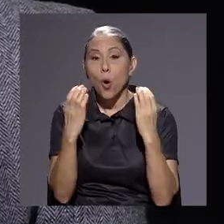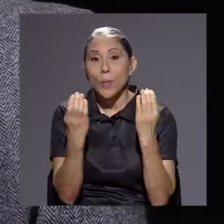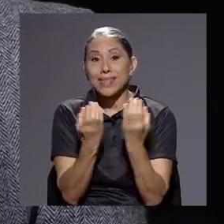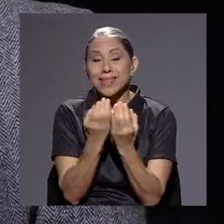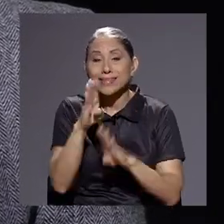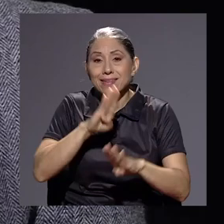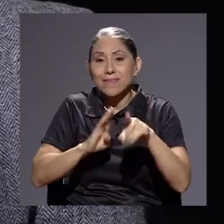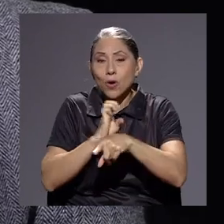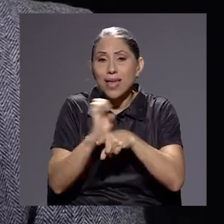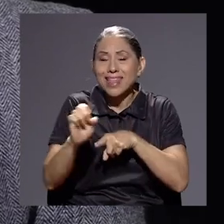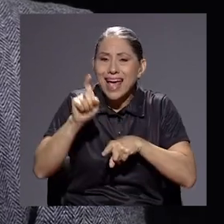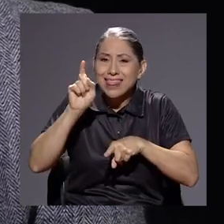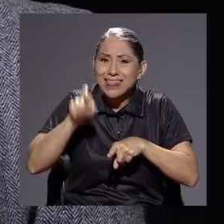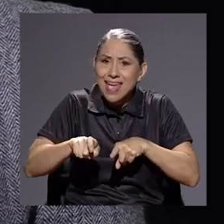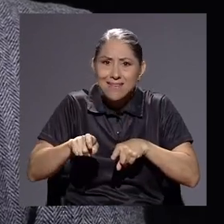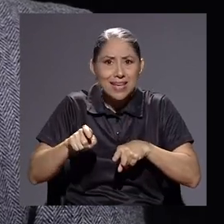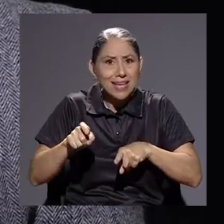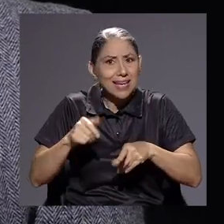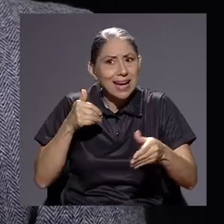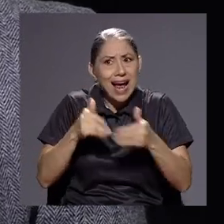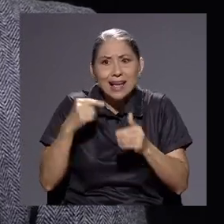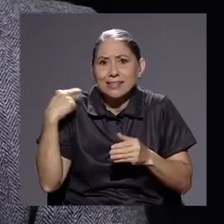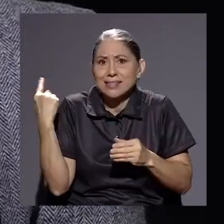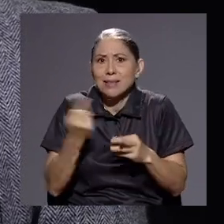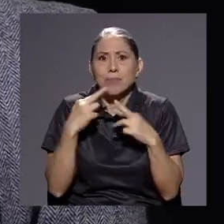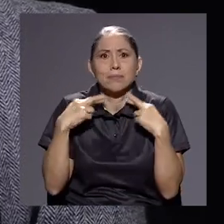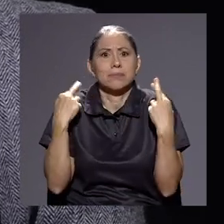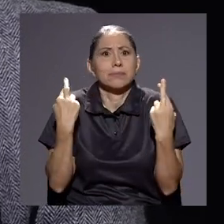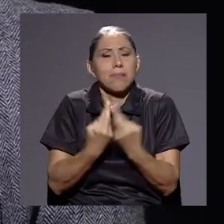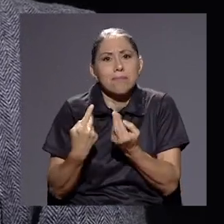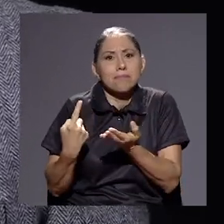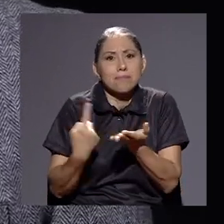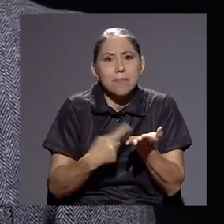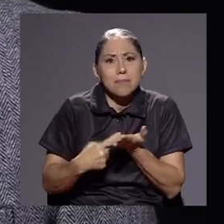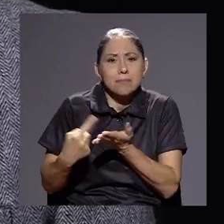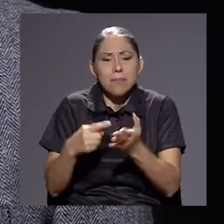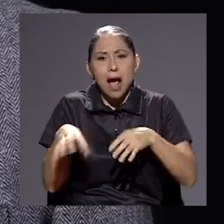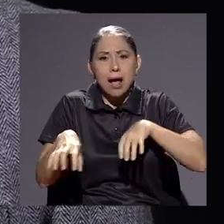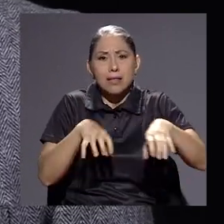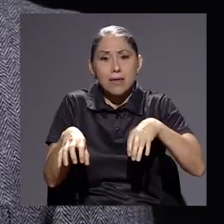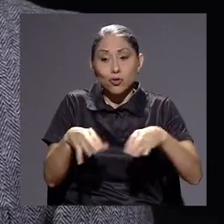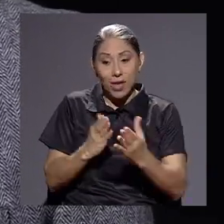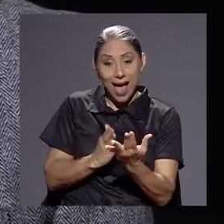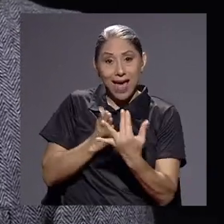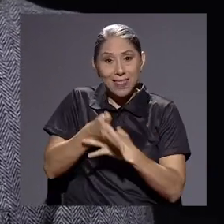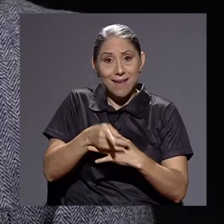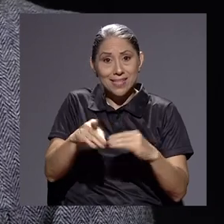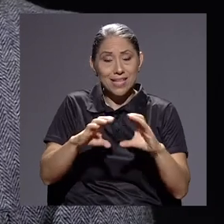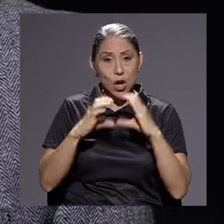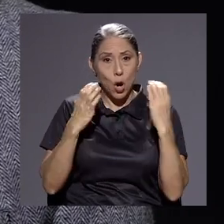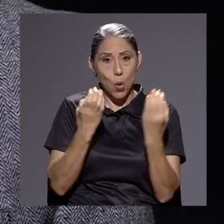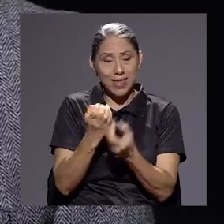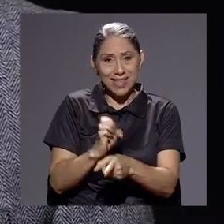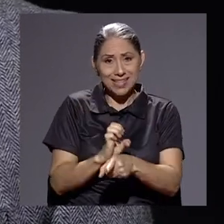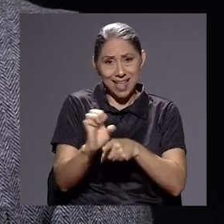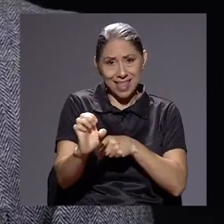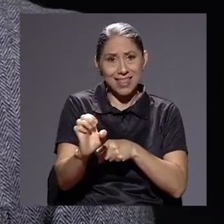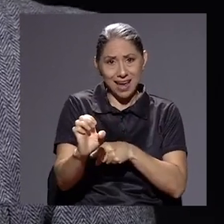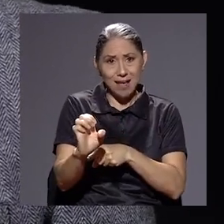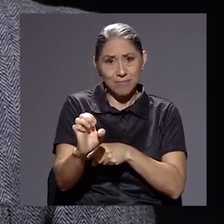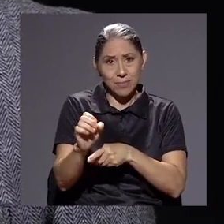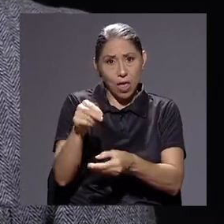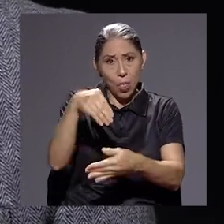activos casi que en sesión permanente. ¿Por qué? Porque es por medio de los comités de ética, a mí me parece, de los comités de